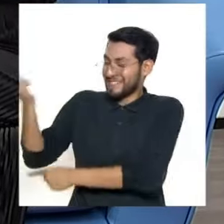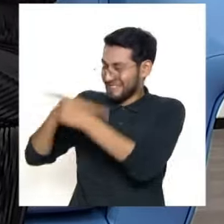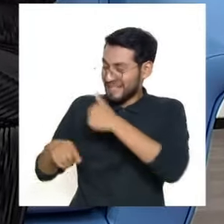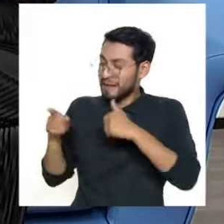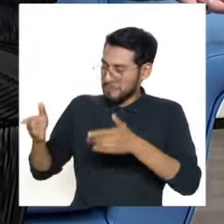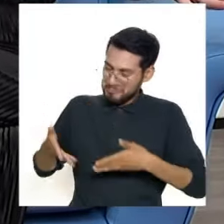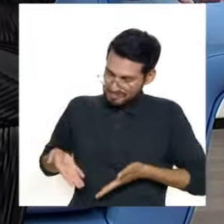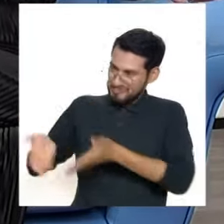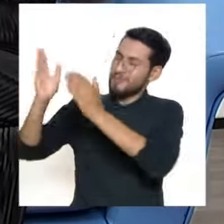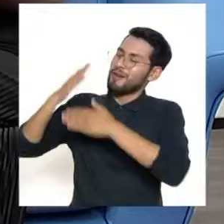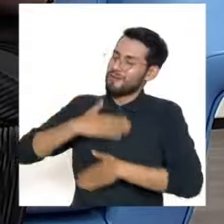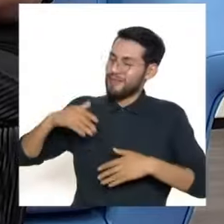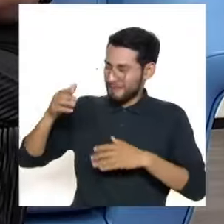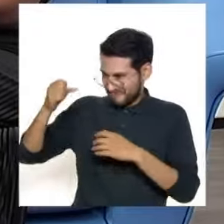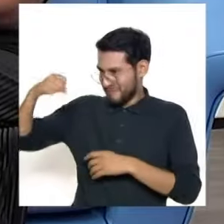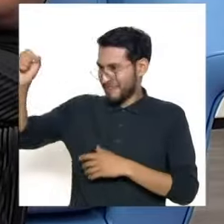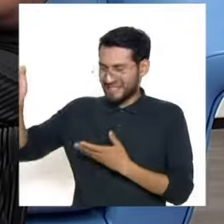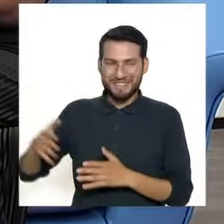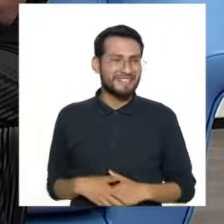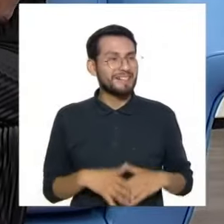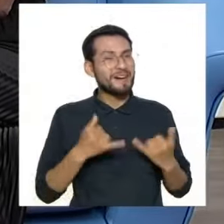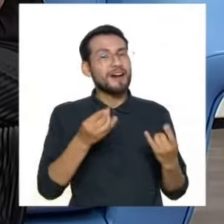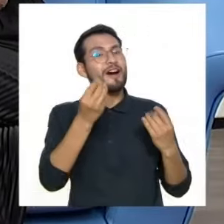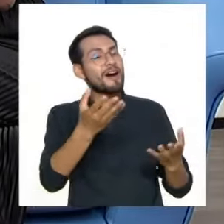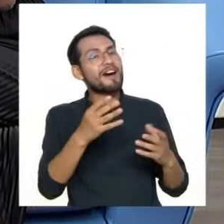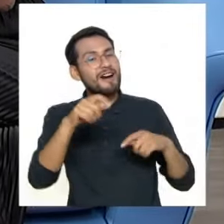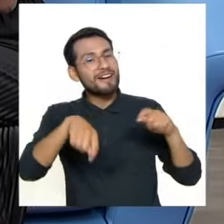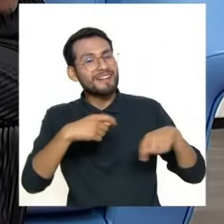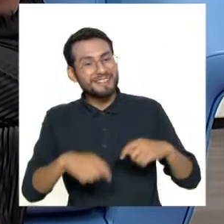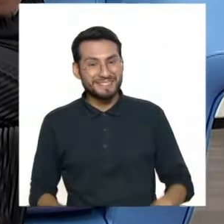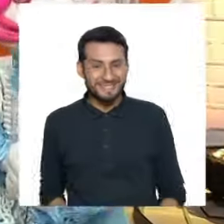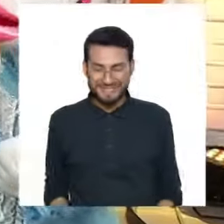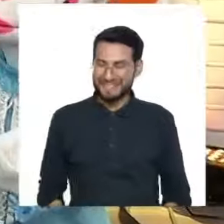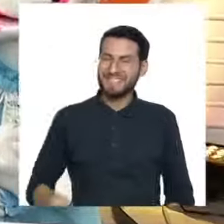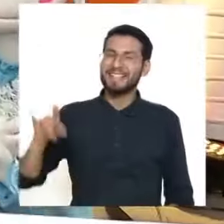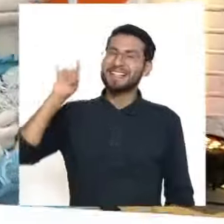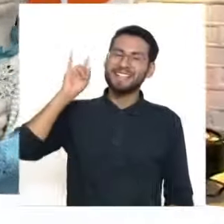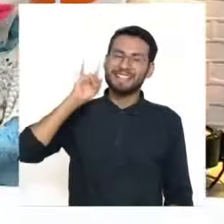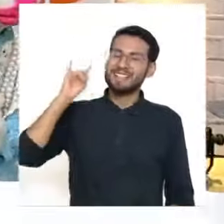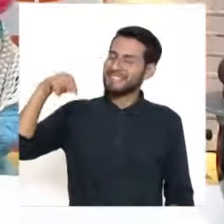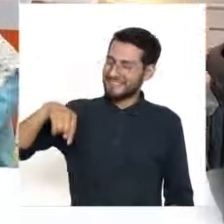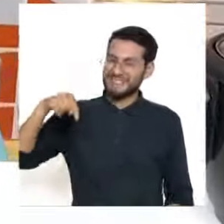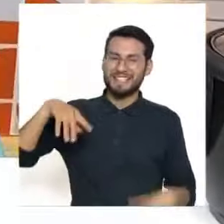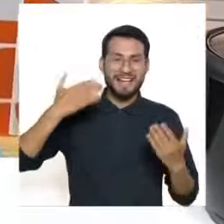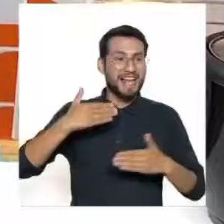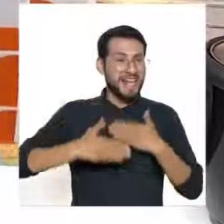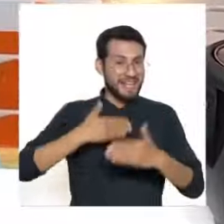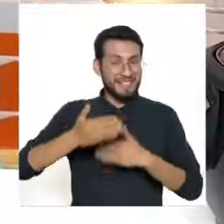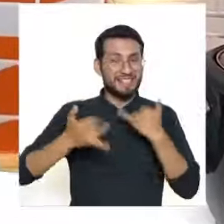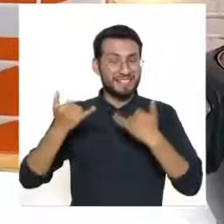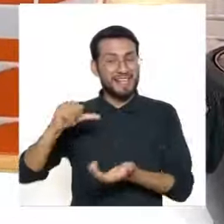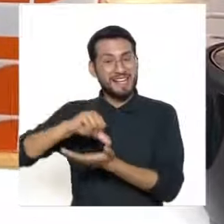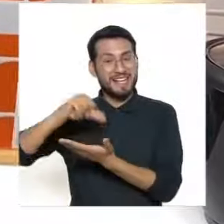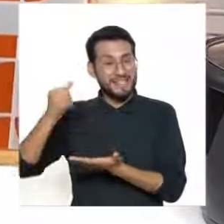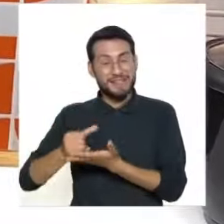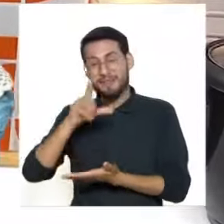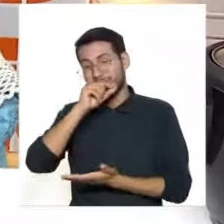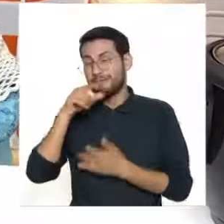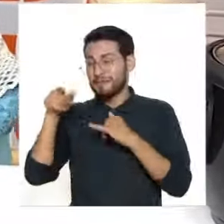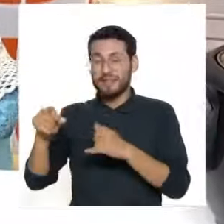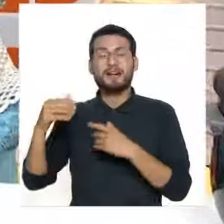que disfrute su viaje chicos Cómo van en la cocina mi querida uchi estamos ya avanzando con este arrocito con